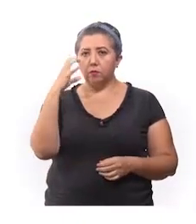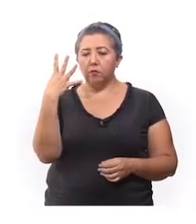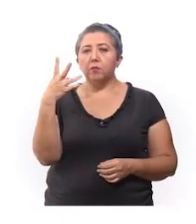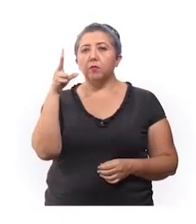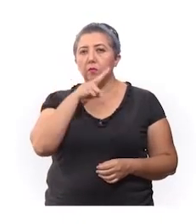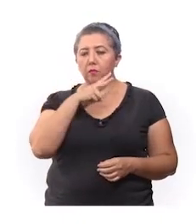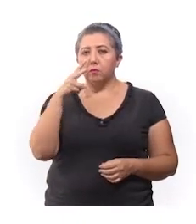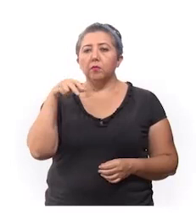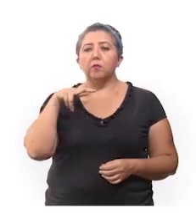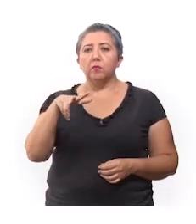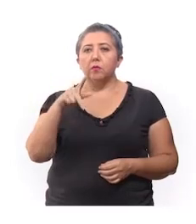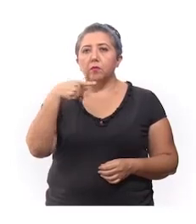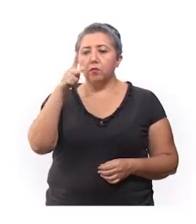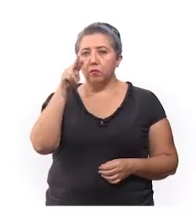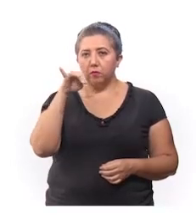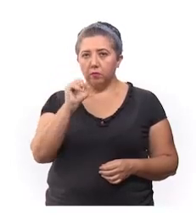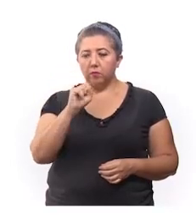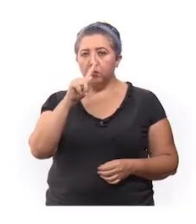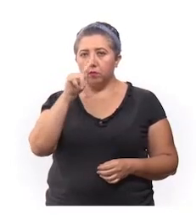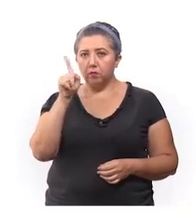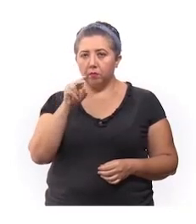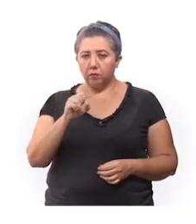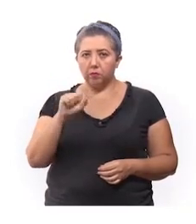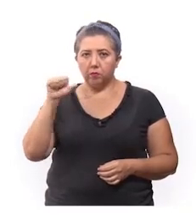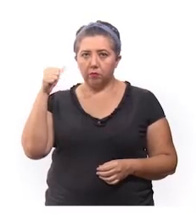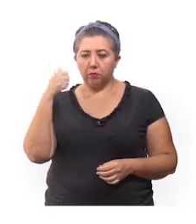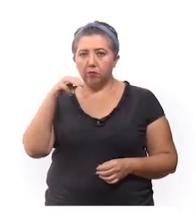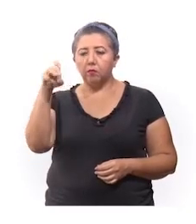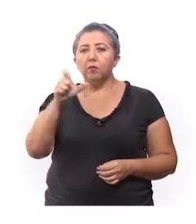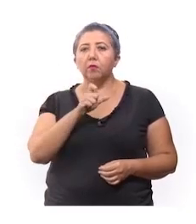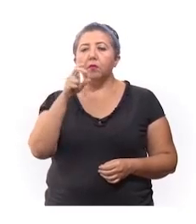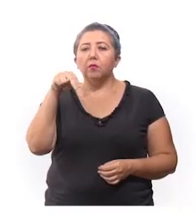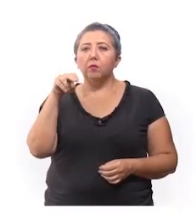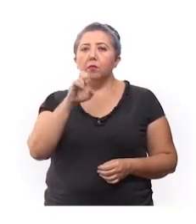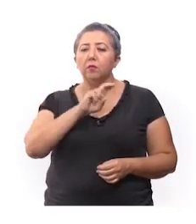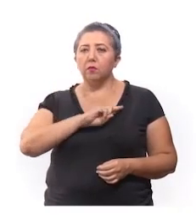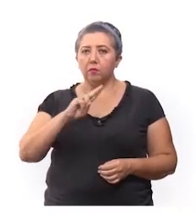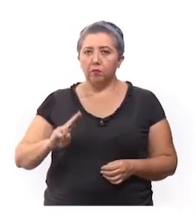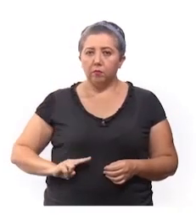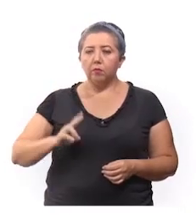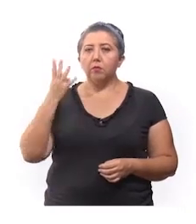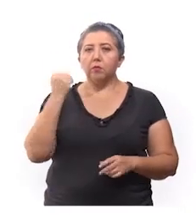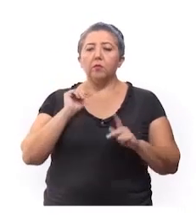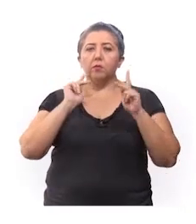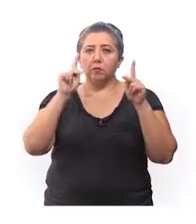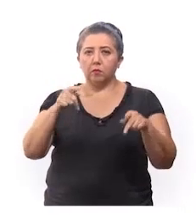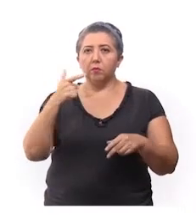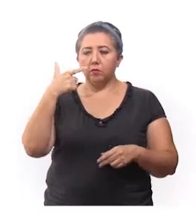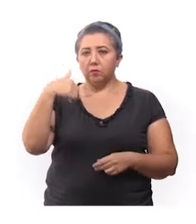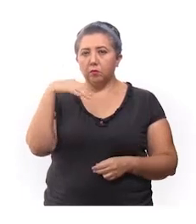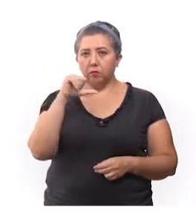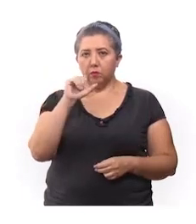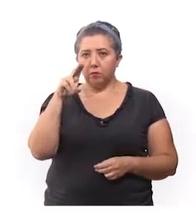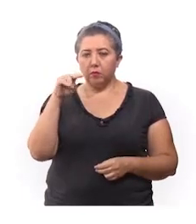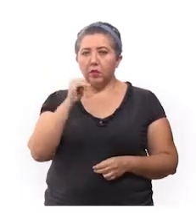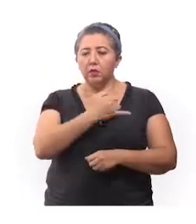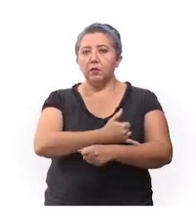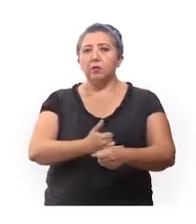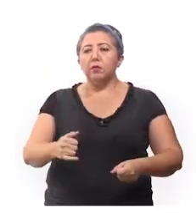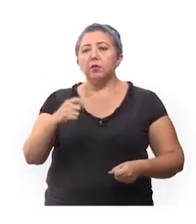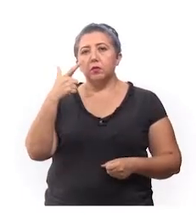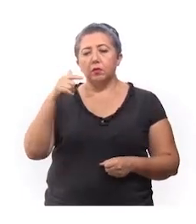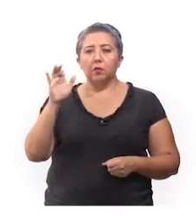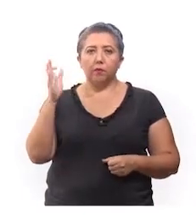en Valladolid, 18 en Canacín y en Tizimín, 11 en Maxcanú y Humán, 9 en Progreso, 7 en Acanqué e Izamal y